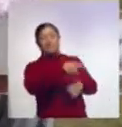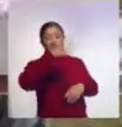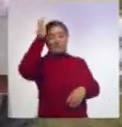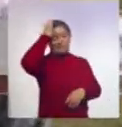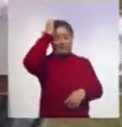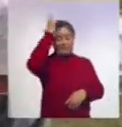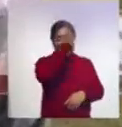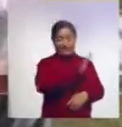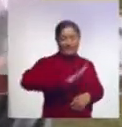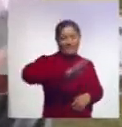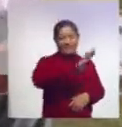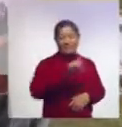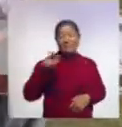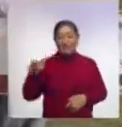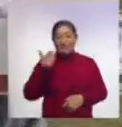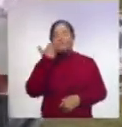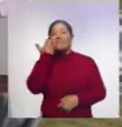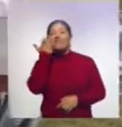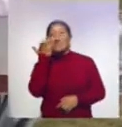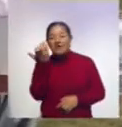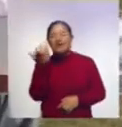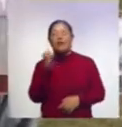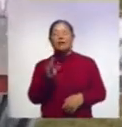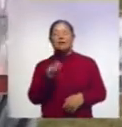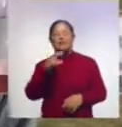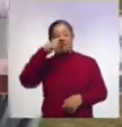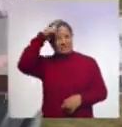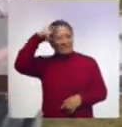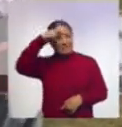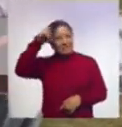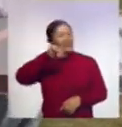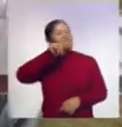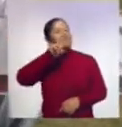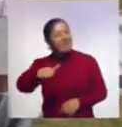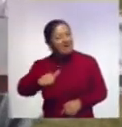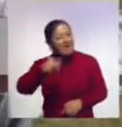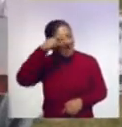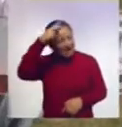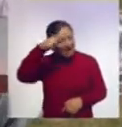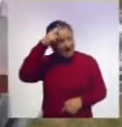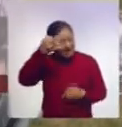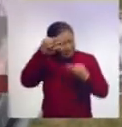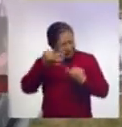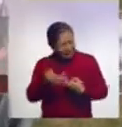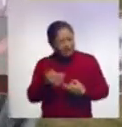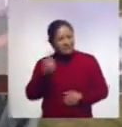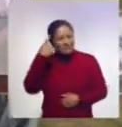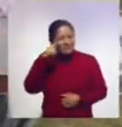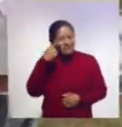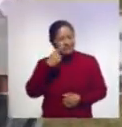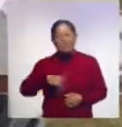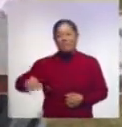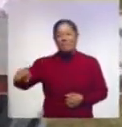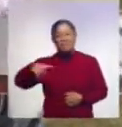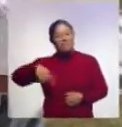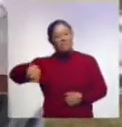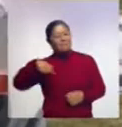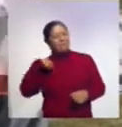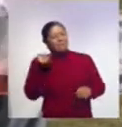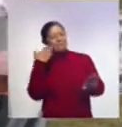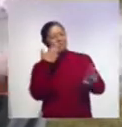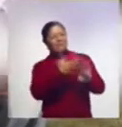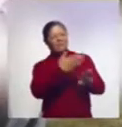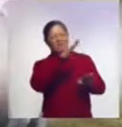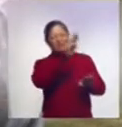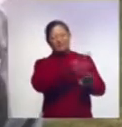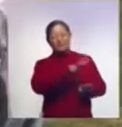se tratará de no equivocarse o no cometer errores para no padecerlo y no pecarlo. Yo creo que nosotros tenemos que mantener